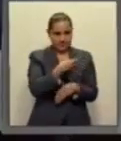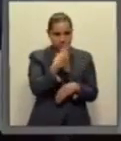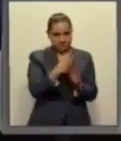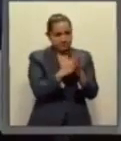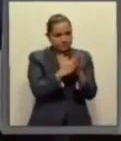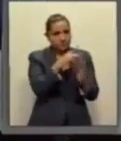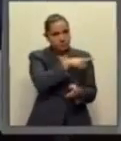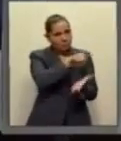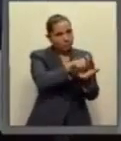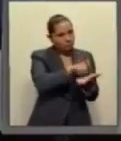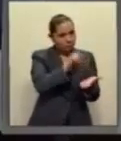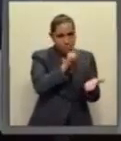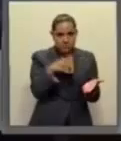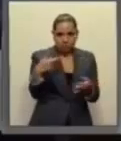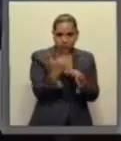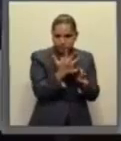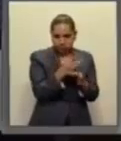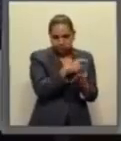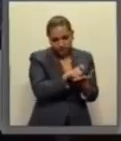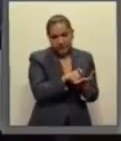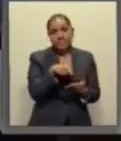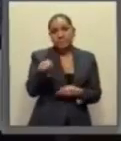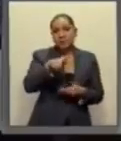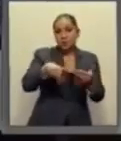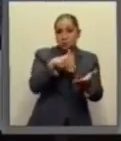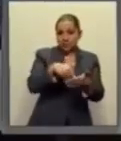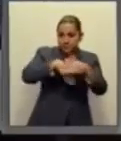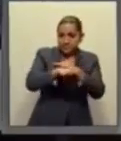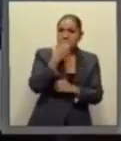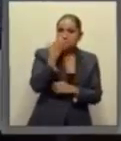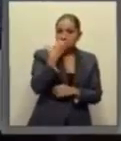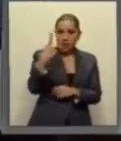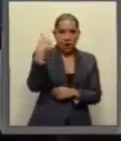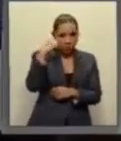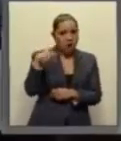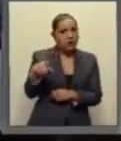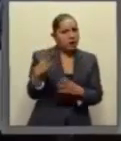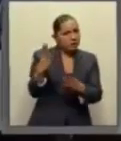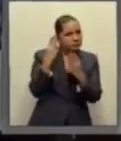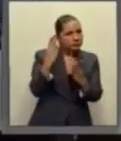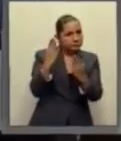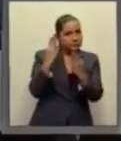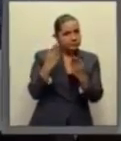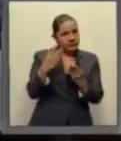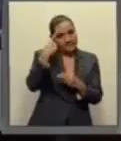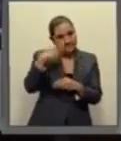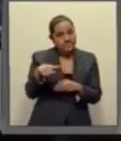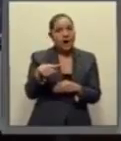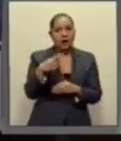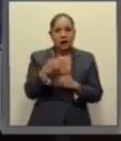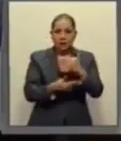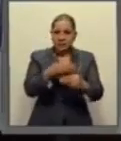de Ciencias y Artes de Oaxaca recibió una sólida formación que le permitió años más